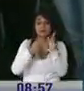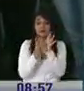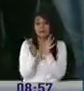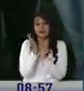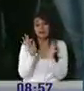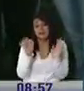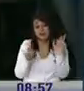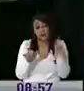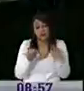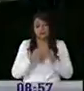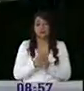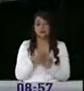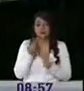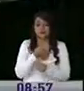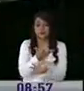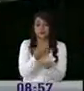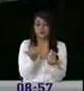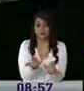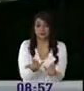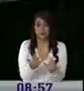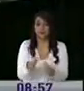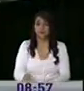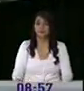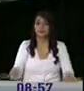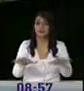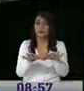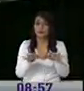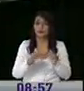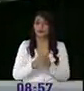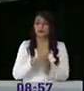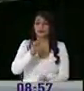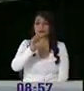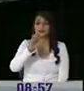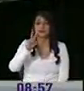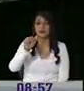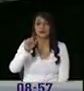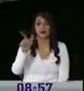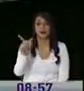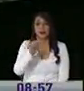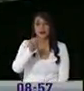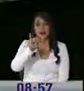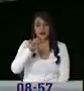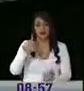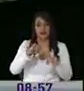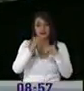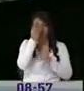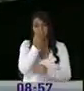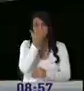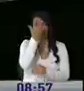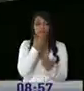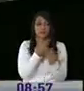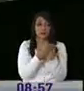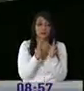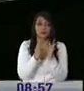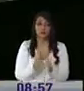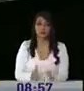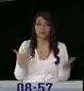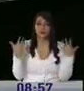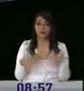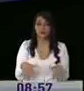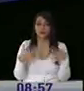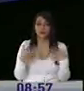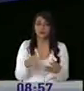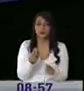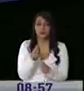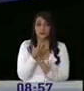información que se produce aquí en este sector en salval seguimos con ustedes en estudios muy buenos días Gracias andreita increíble lo que nos